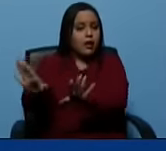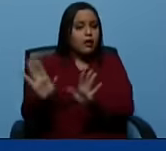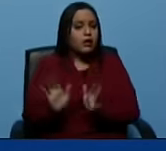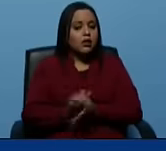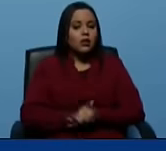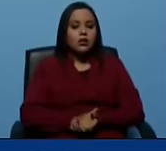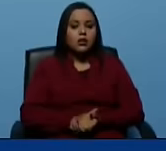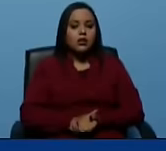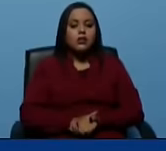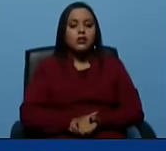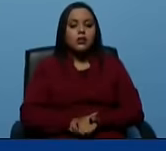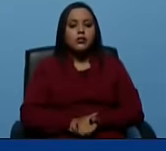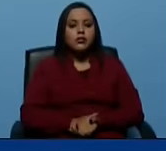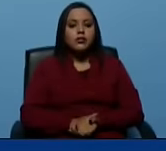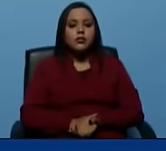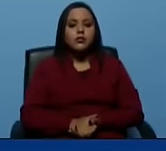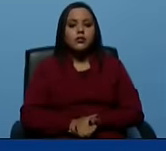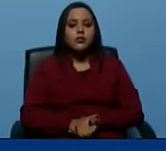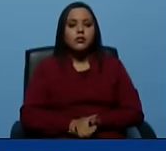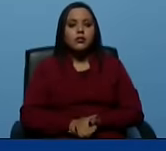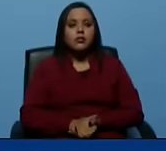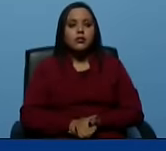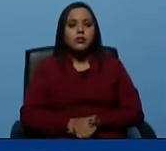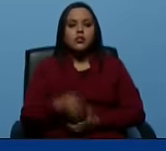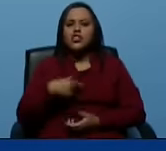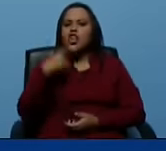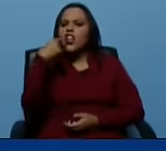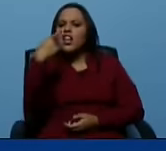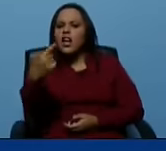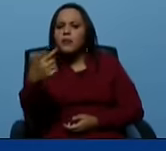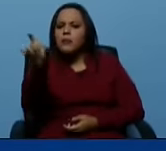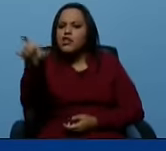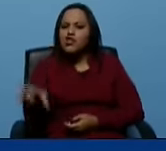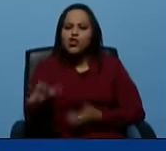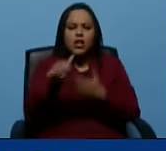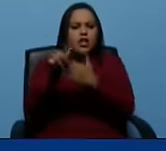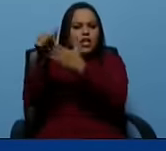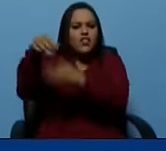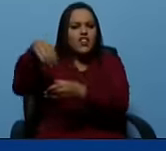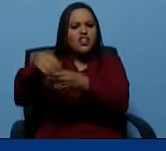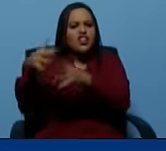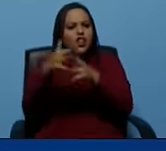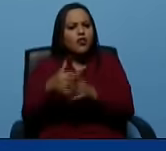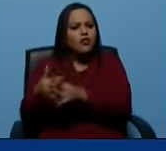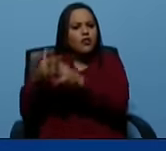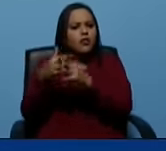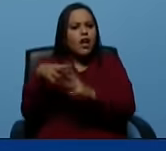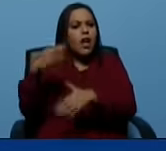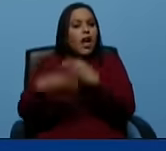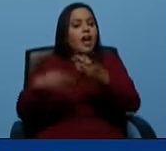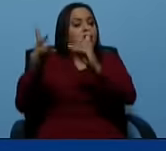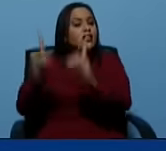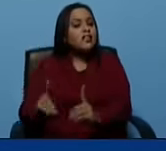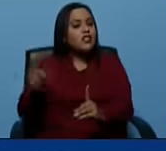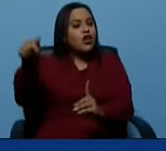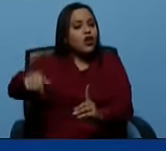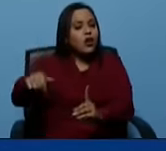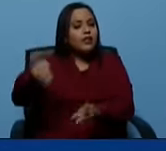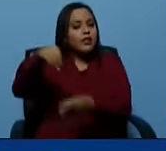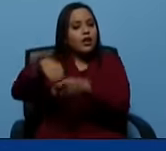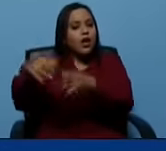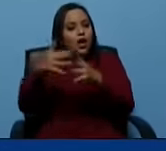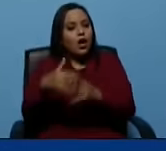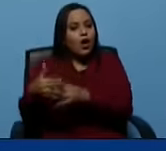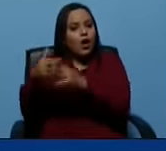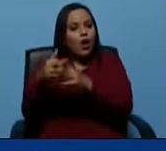Yo le diría a quien manda en Estados Unidos, a quien tome decisiones hoy por hoy en Estados Unidos, o